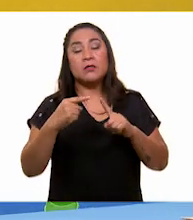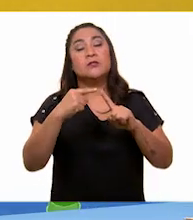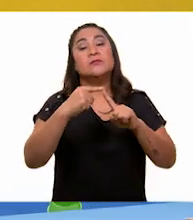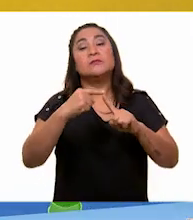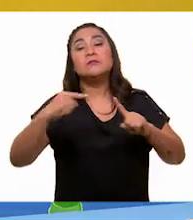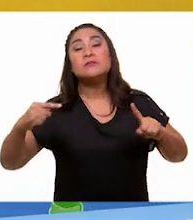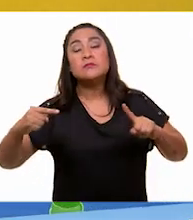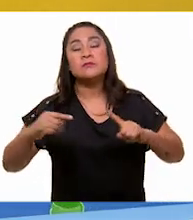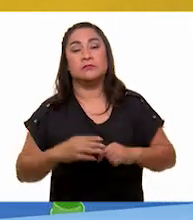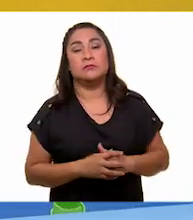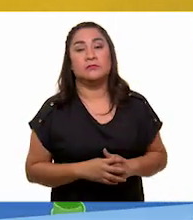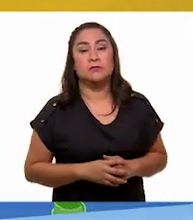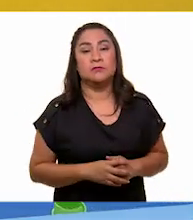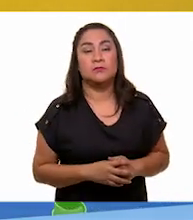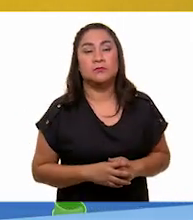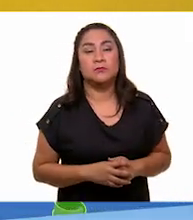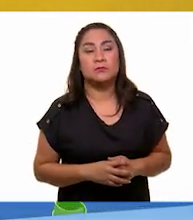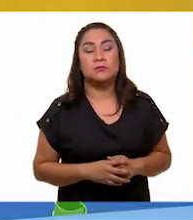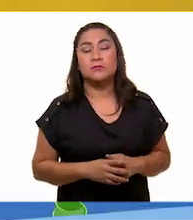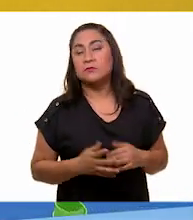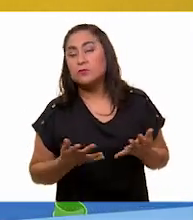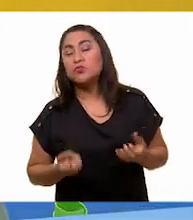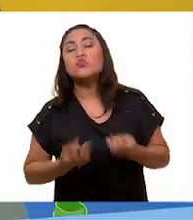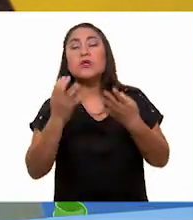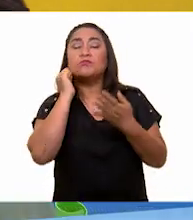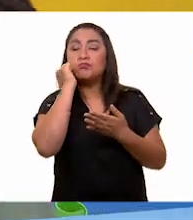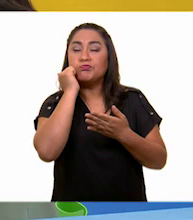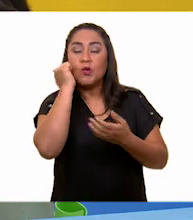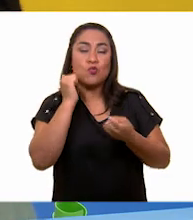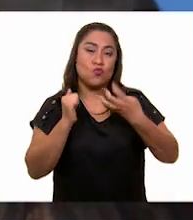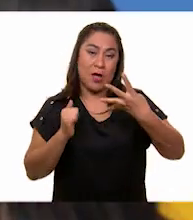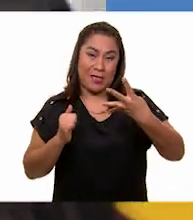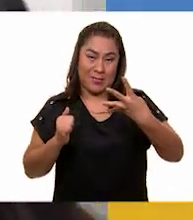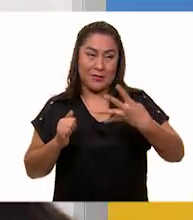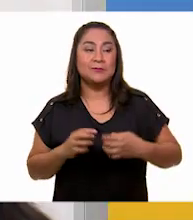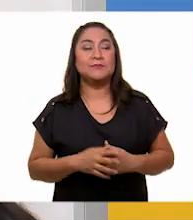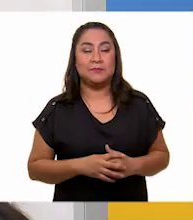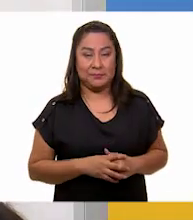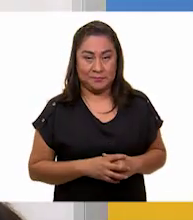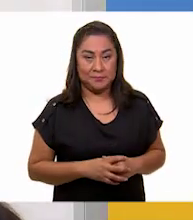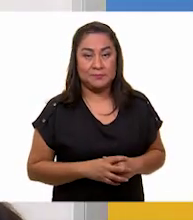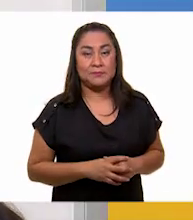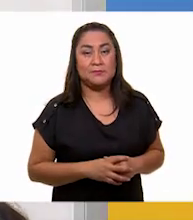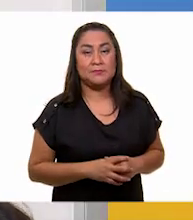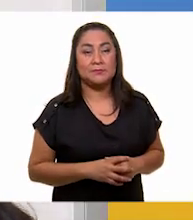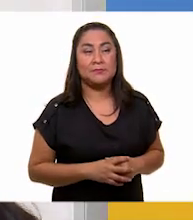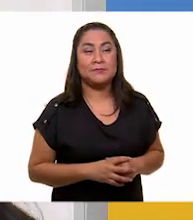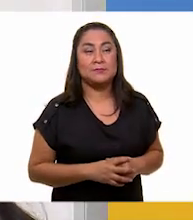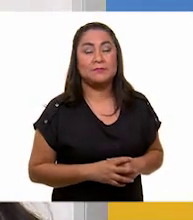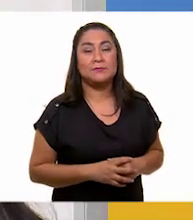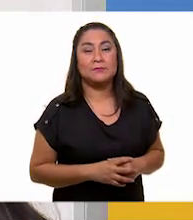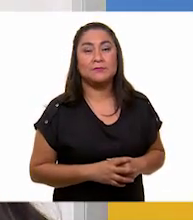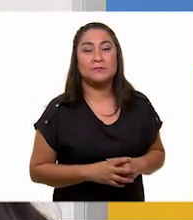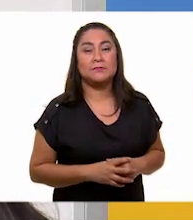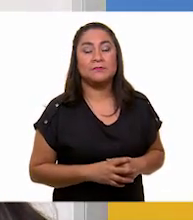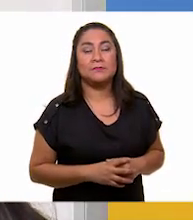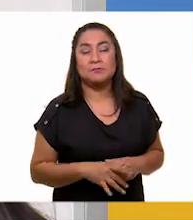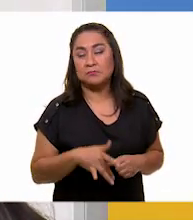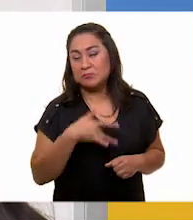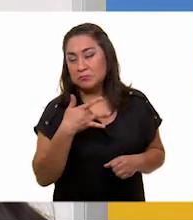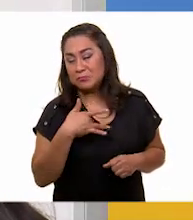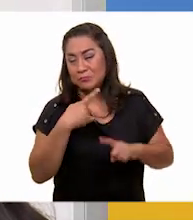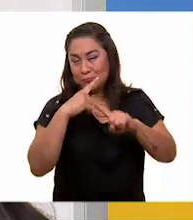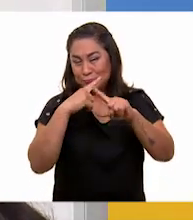a dividir entre el número de jabones, que son 4. 4. Y entonces ponemos aquí 2, 2 por 4, 8, para 10